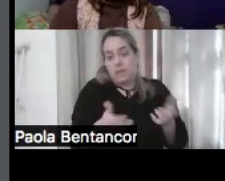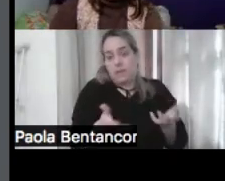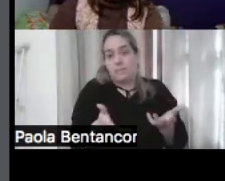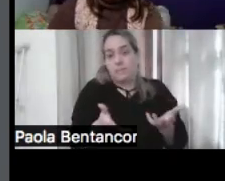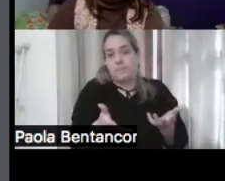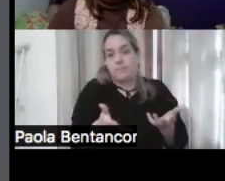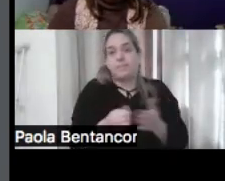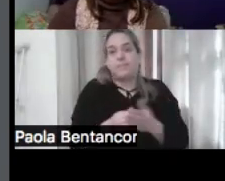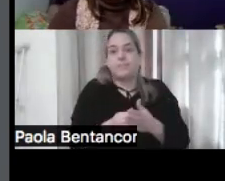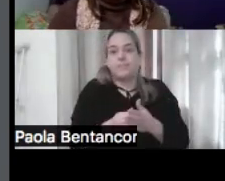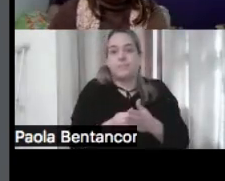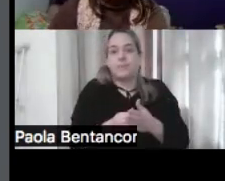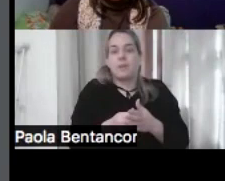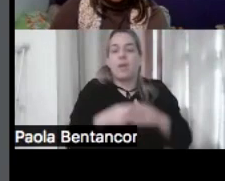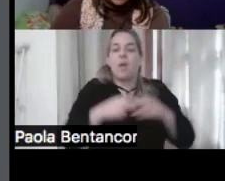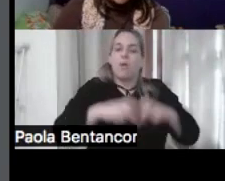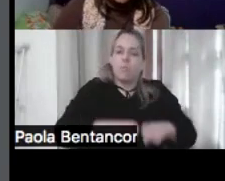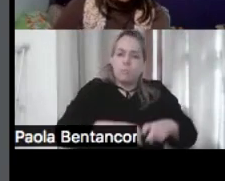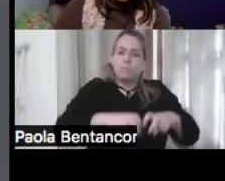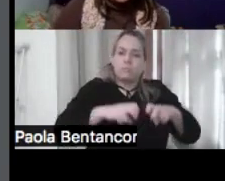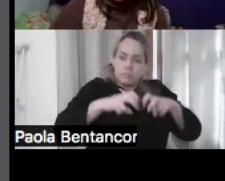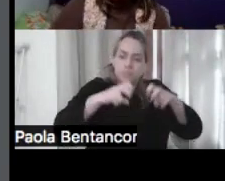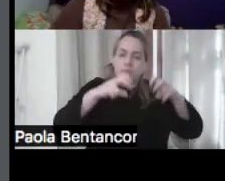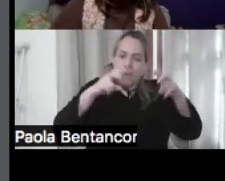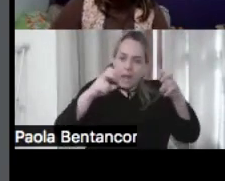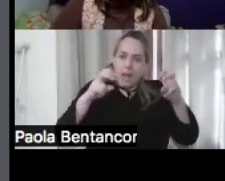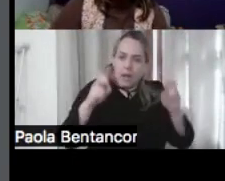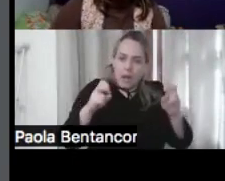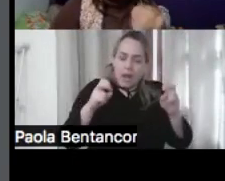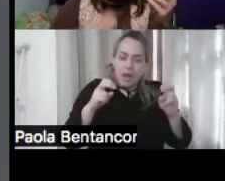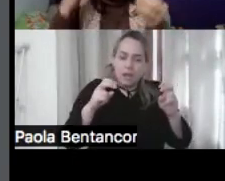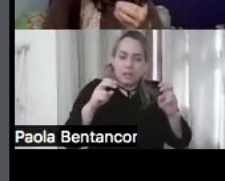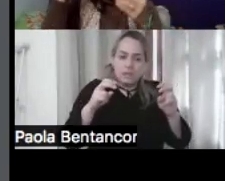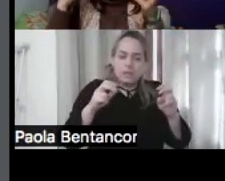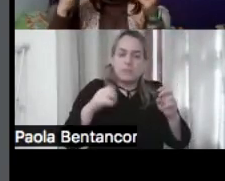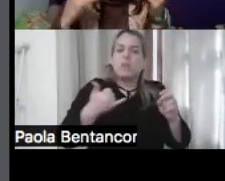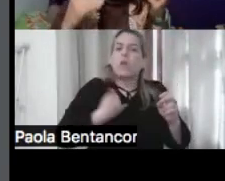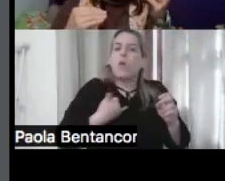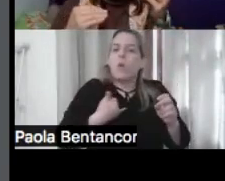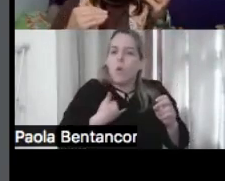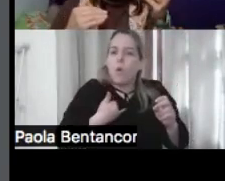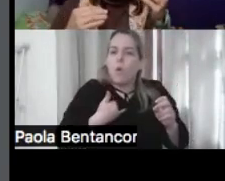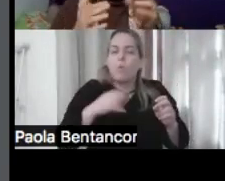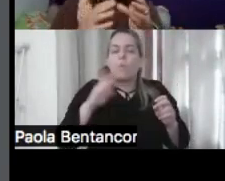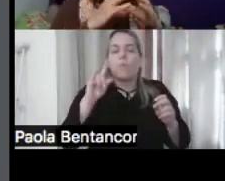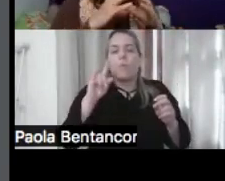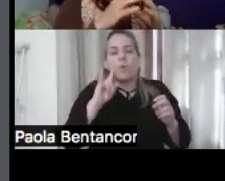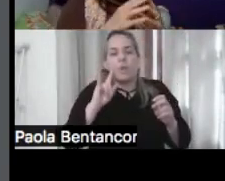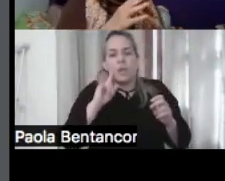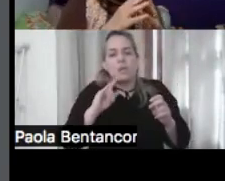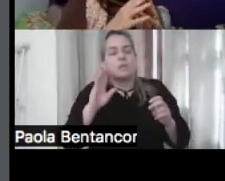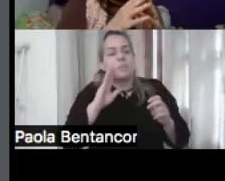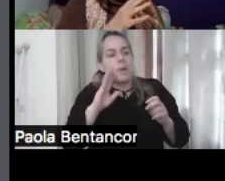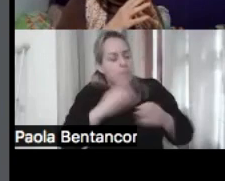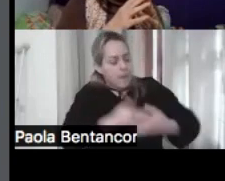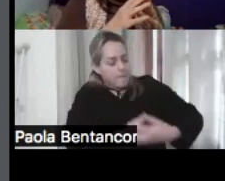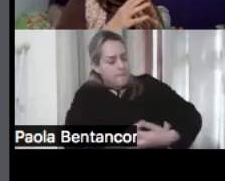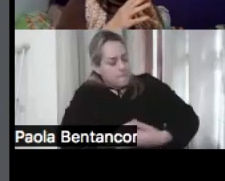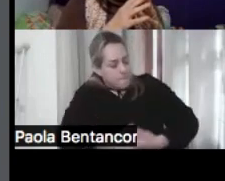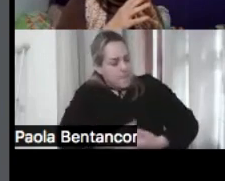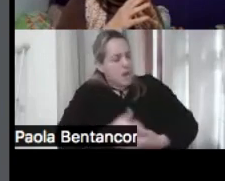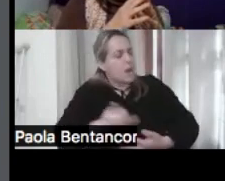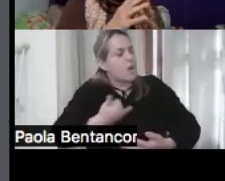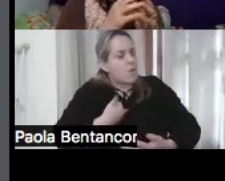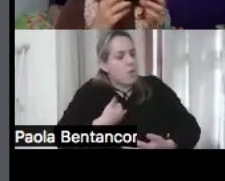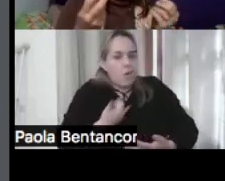mismo, haciendo un análisis profundo de la actividad de dar de mamar, viendo cada uno de los pasos y los componentes que debe